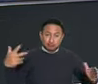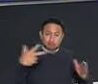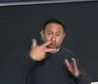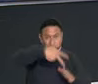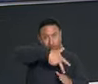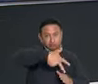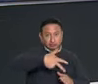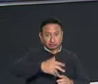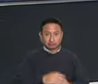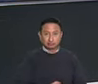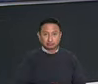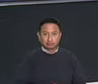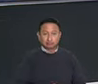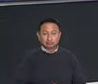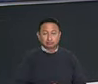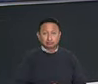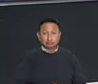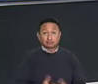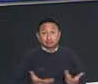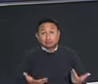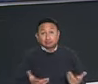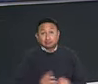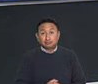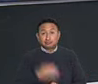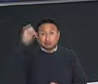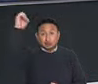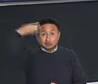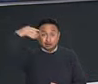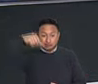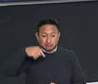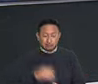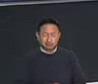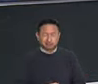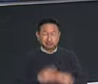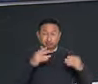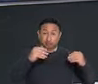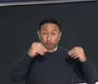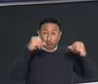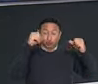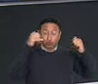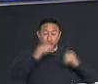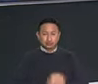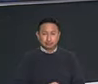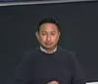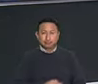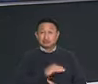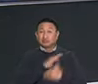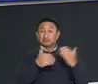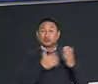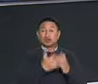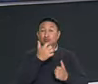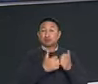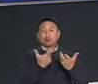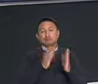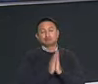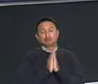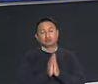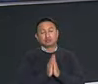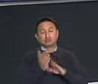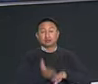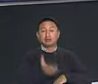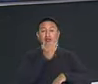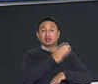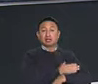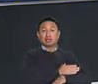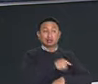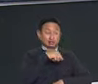ahí, queda enlodado y cuando hay sol, en cambio, es un polvo, pero increíble. Todo esto lo han solicitado meses de atrás